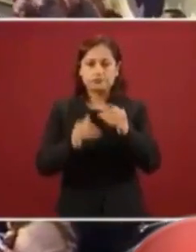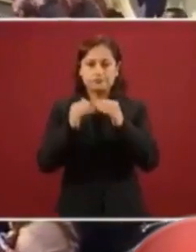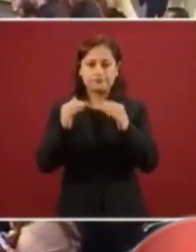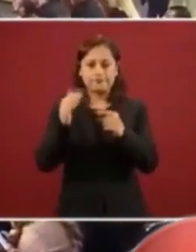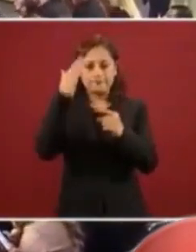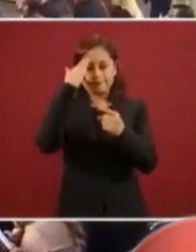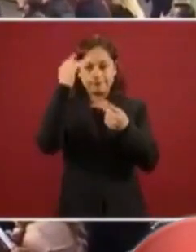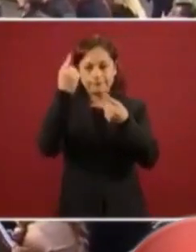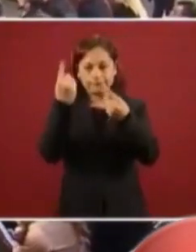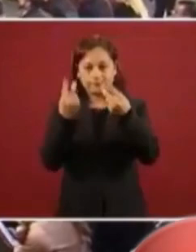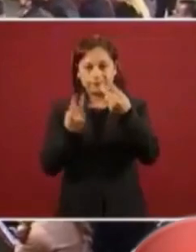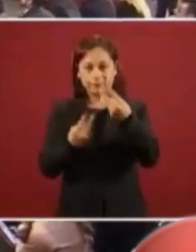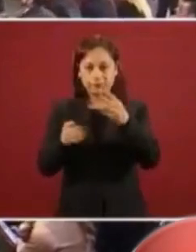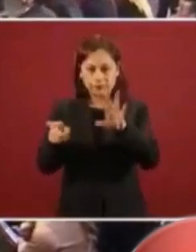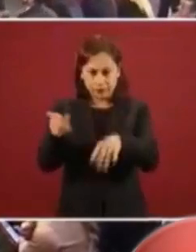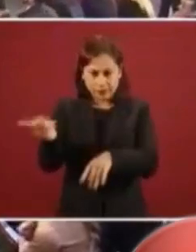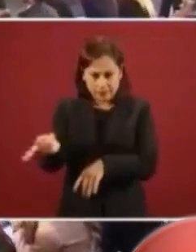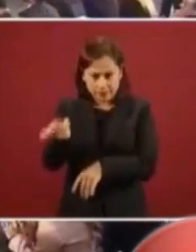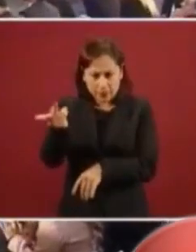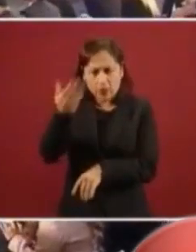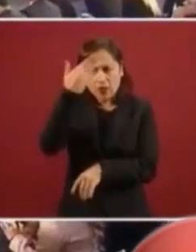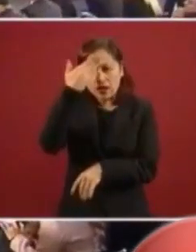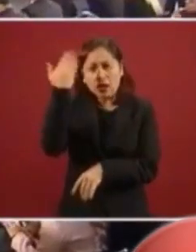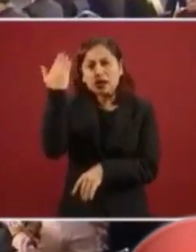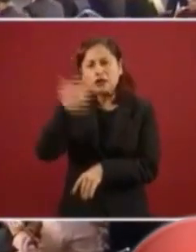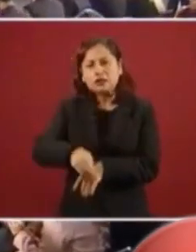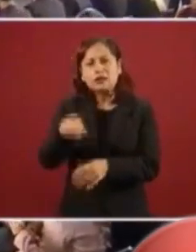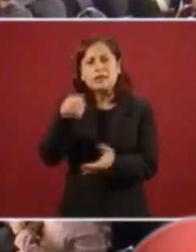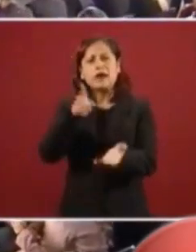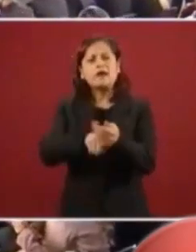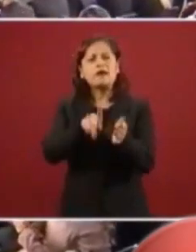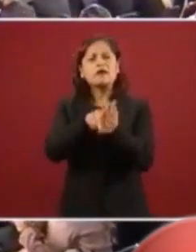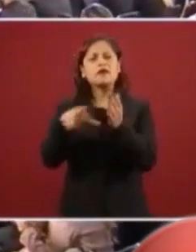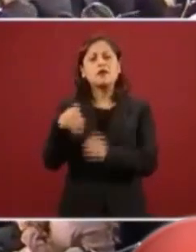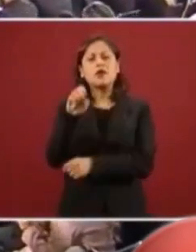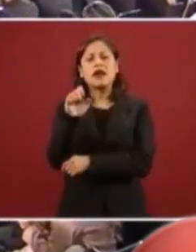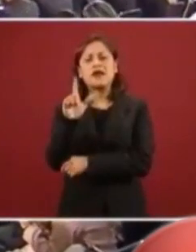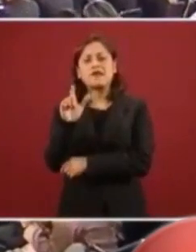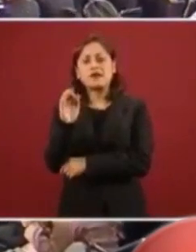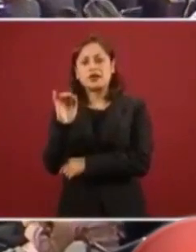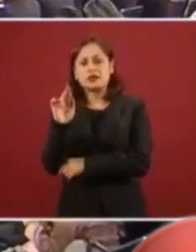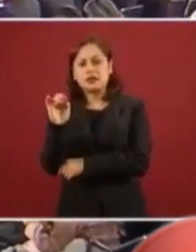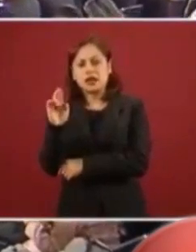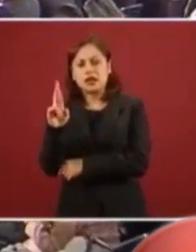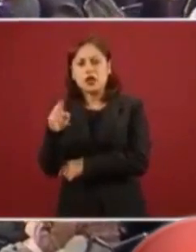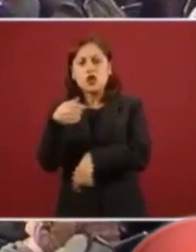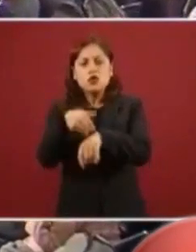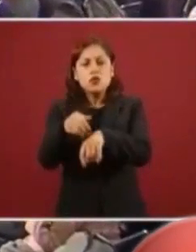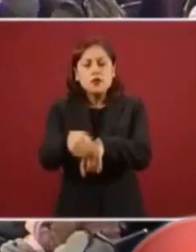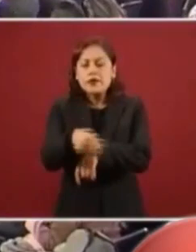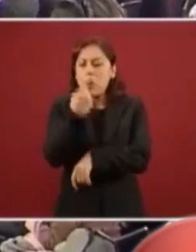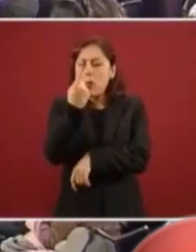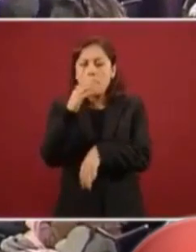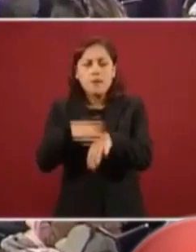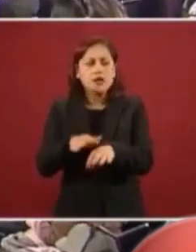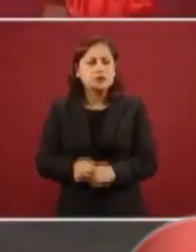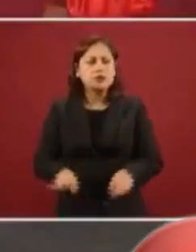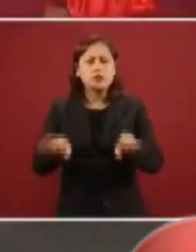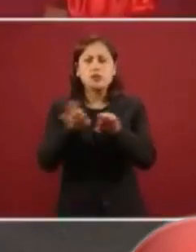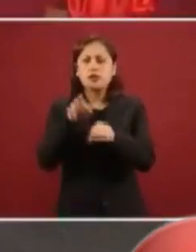artículo número uno en el financiero hoy un artículo